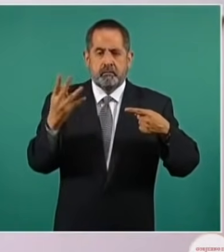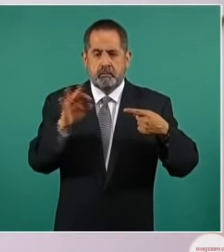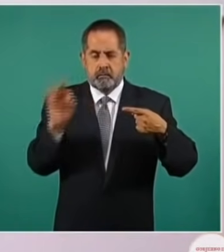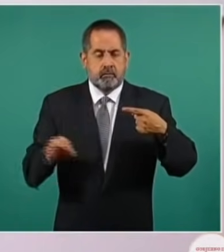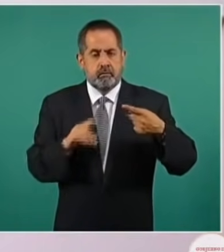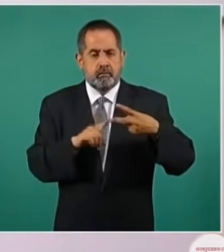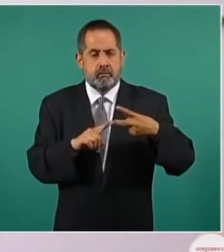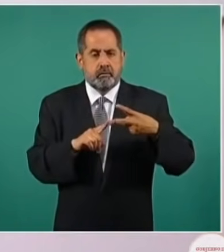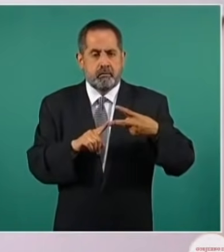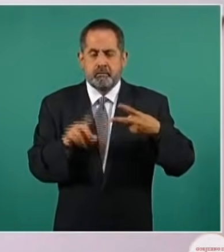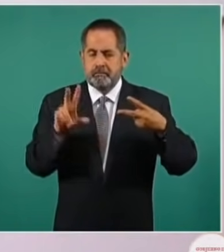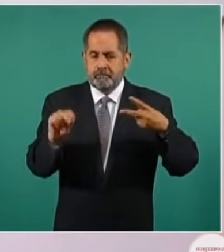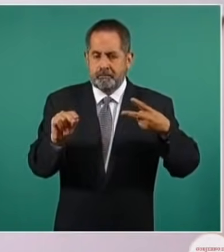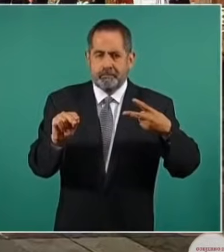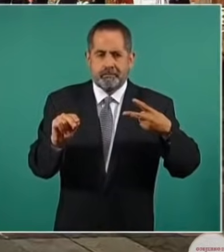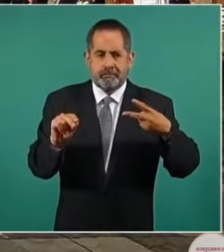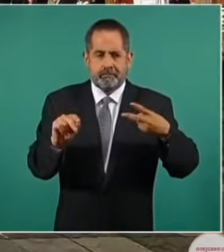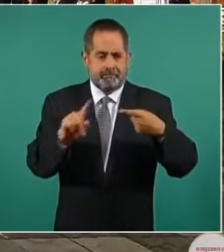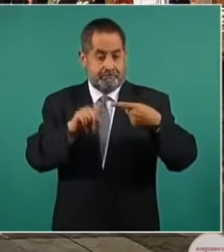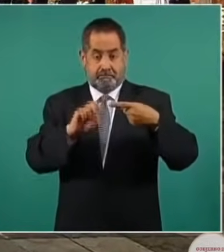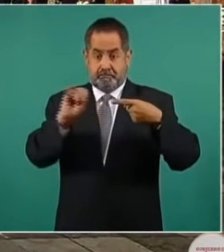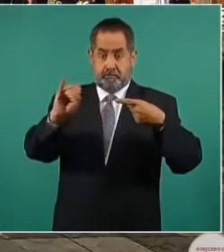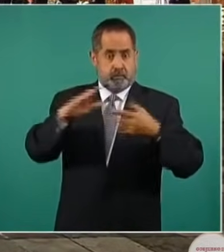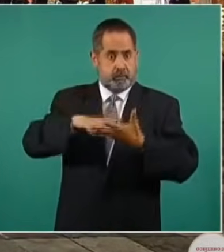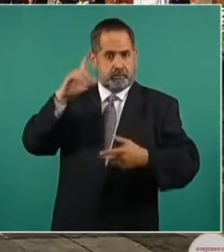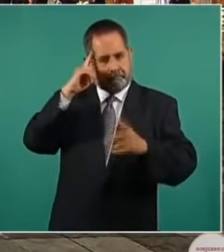87.4%. No.